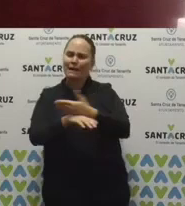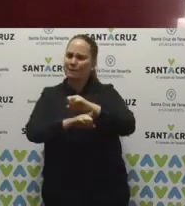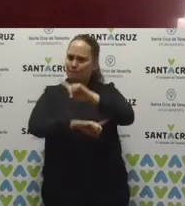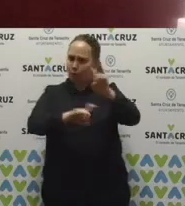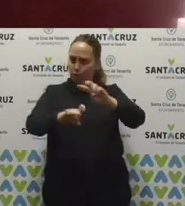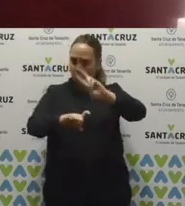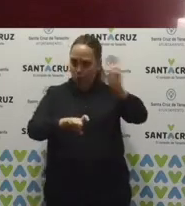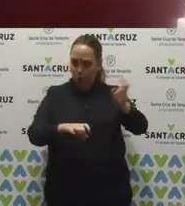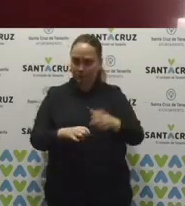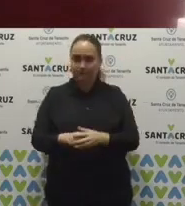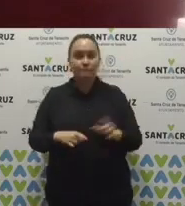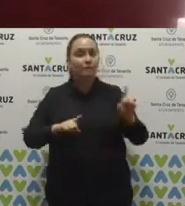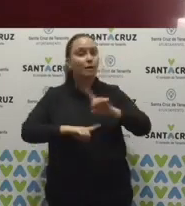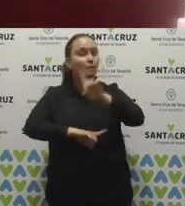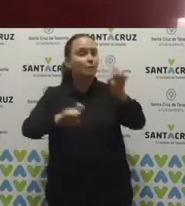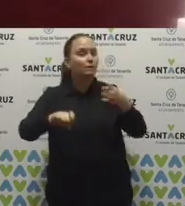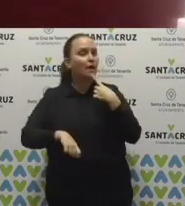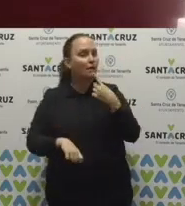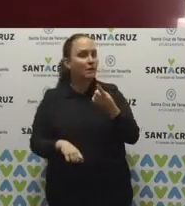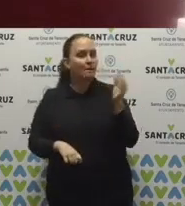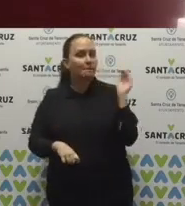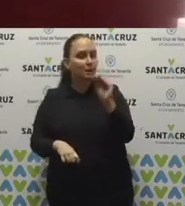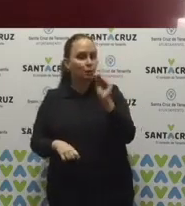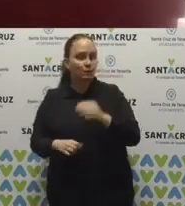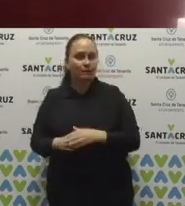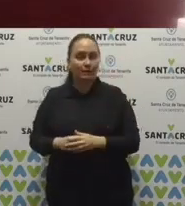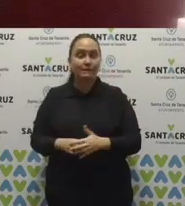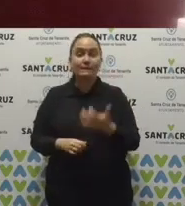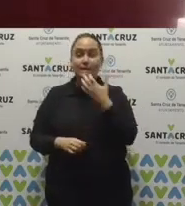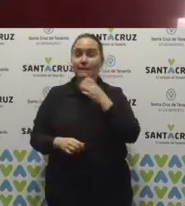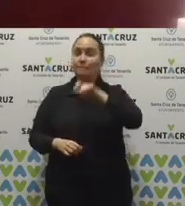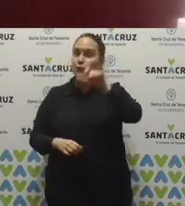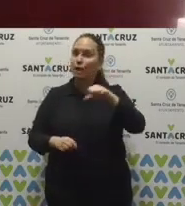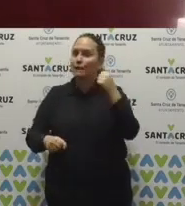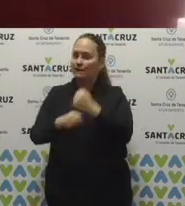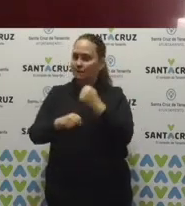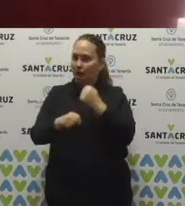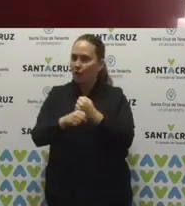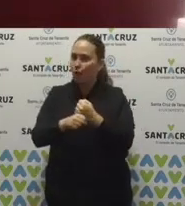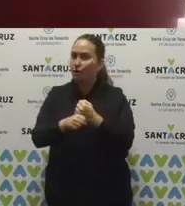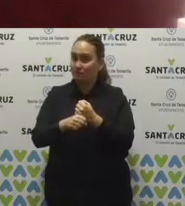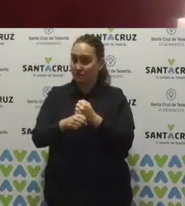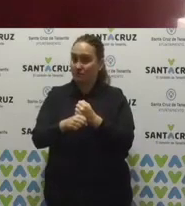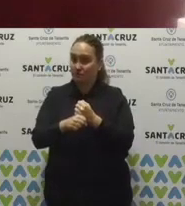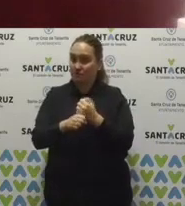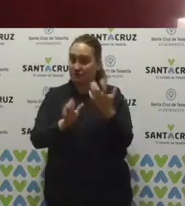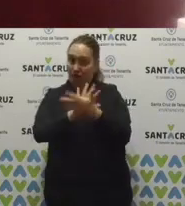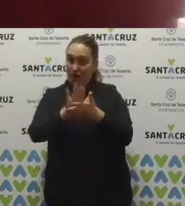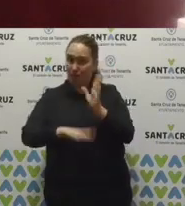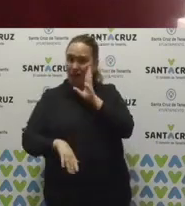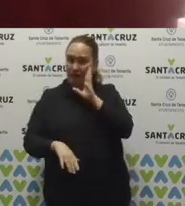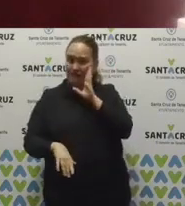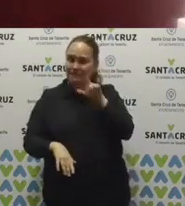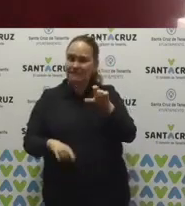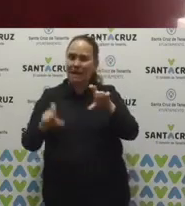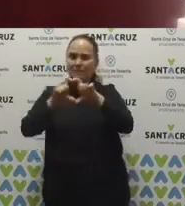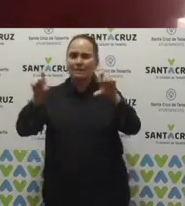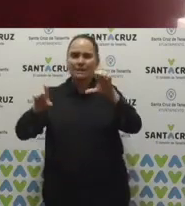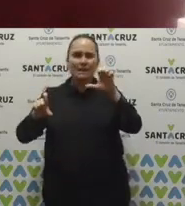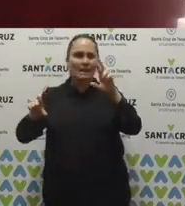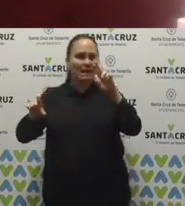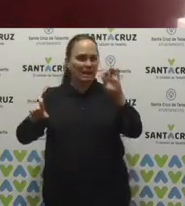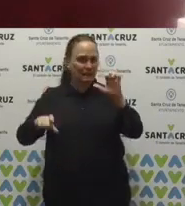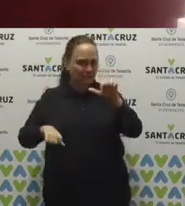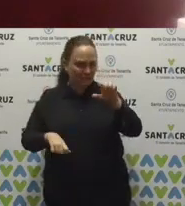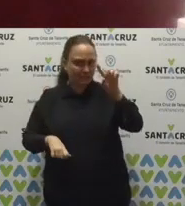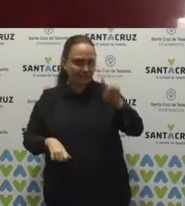aludía a si los trabajadores estaban o no de arte de una empresa en concreto y en